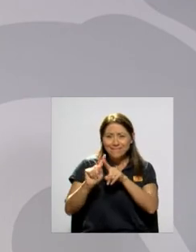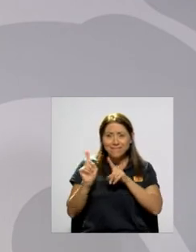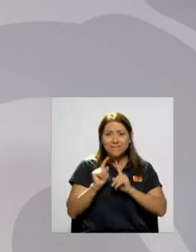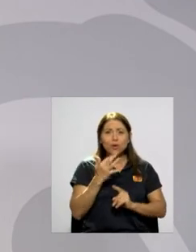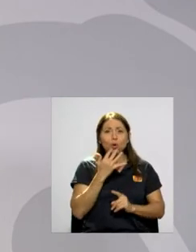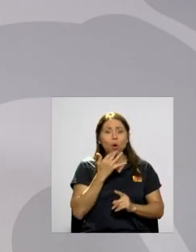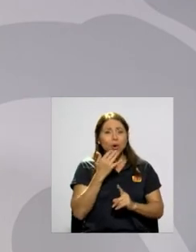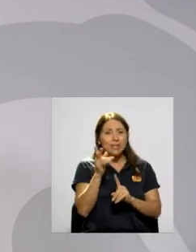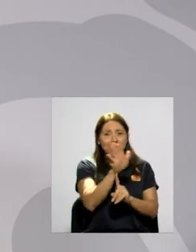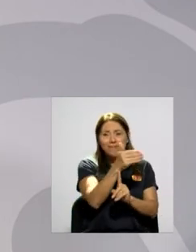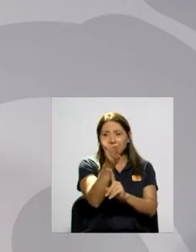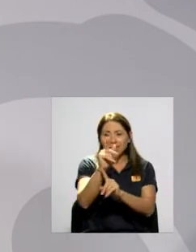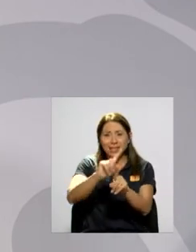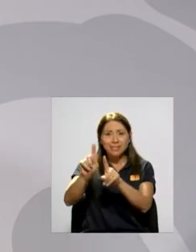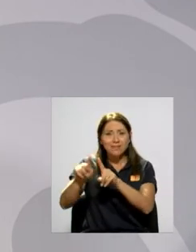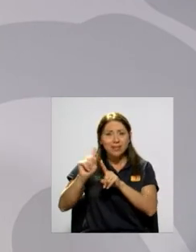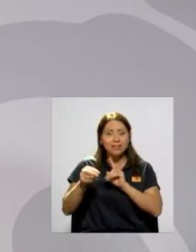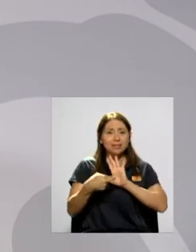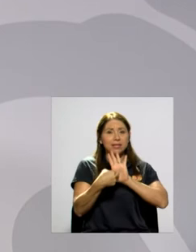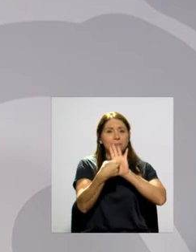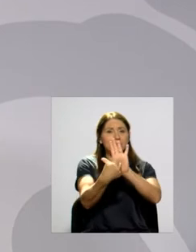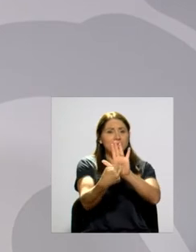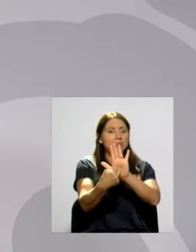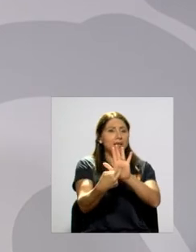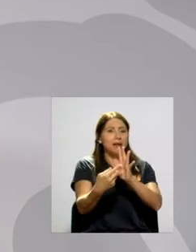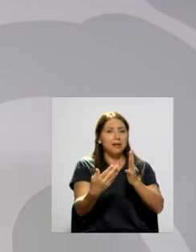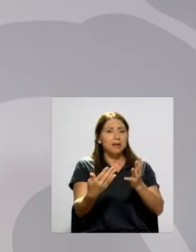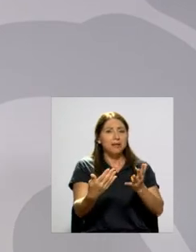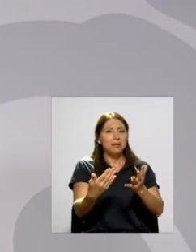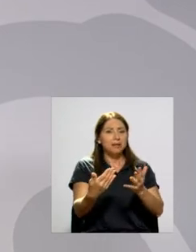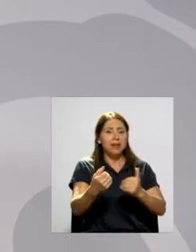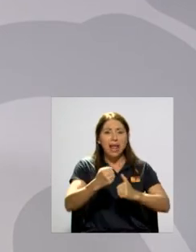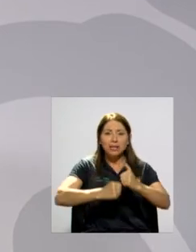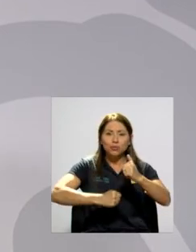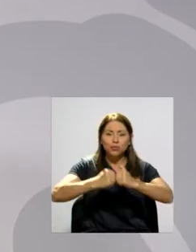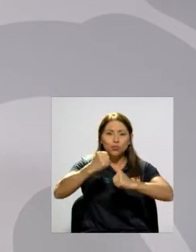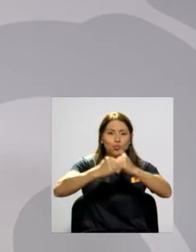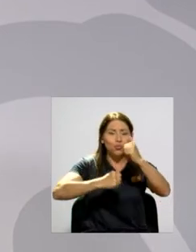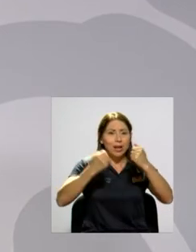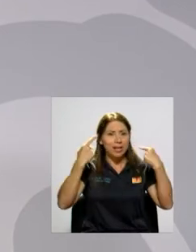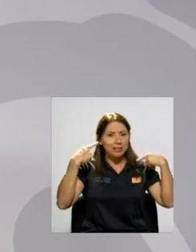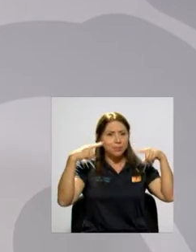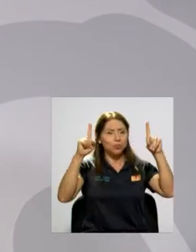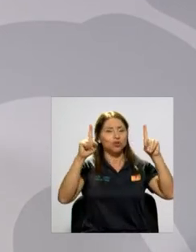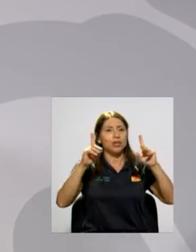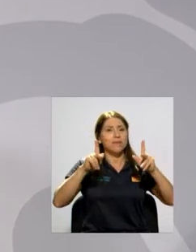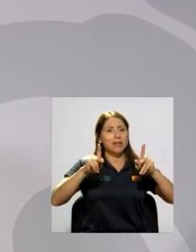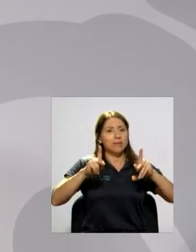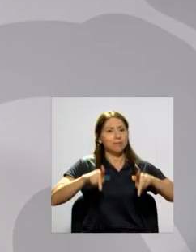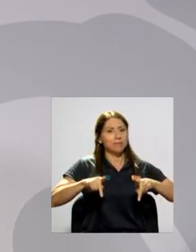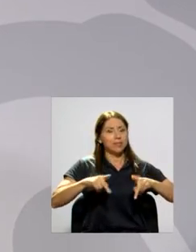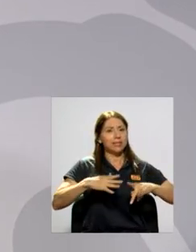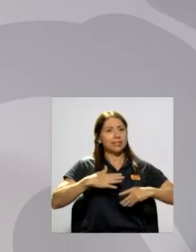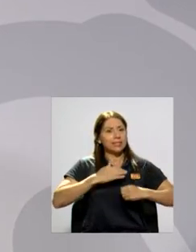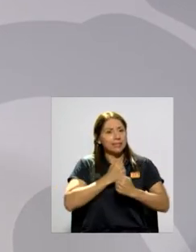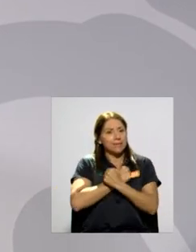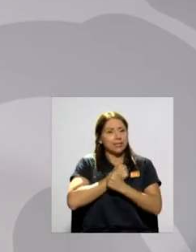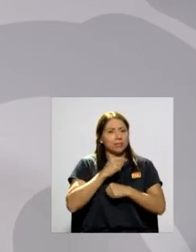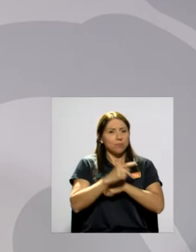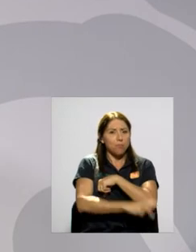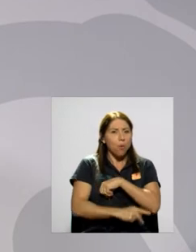de banderas que representan casi que la estructura que hace posible el civismo, ¿cómo